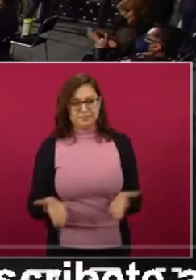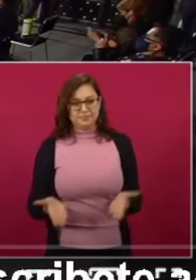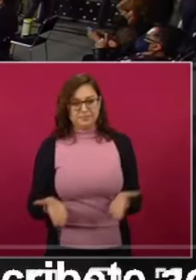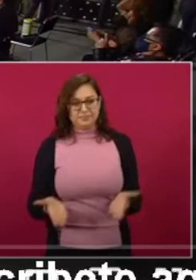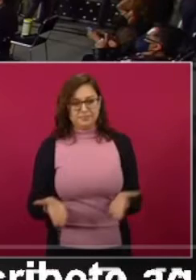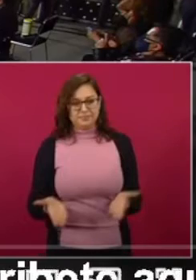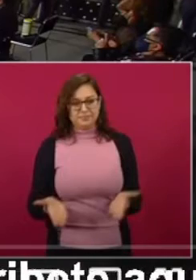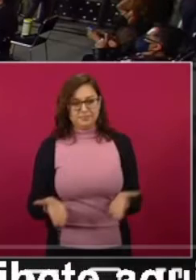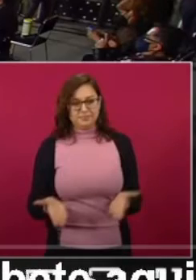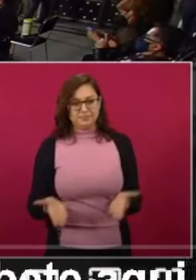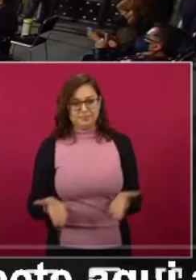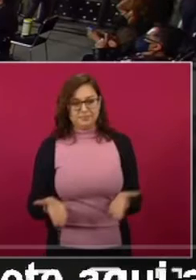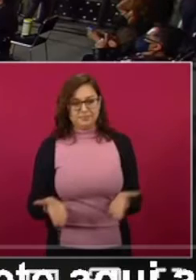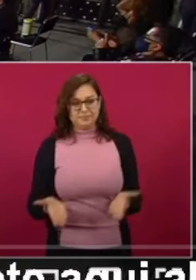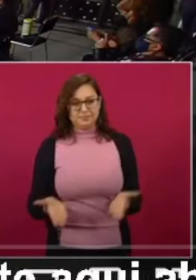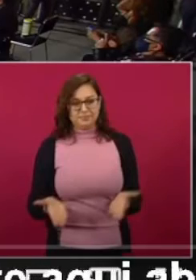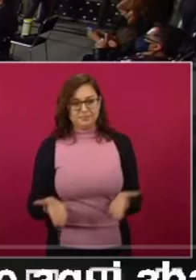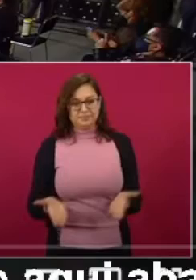poco des